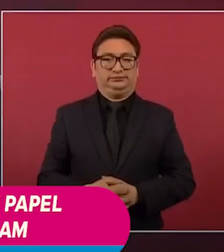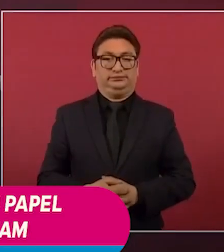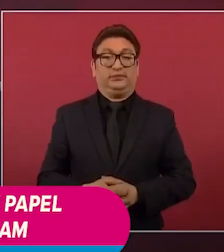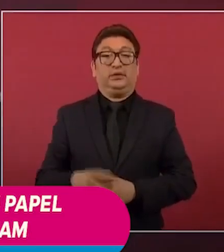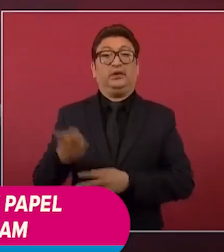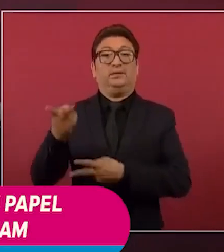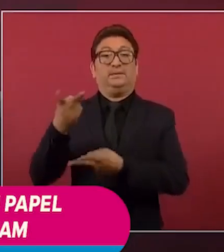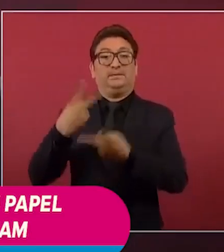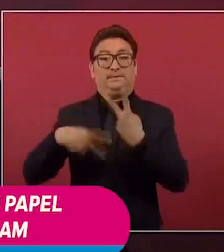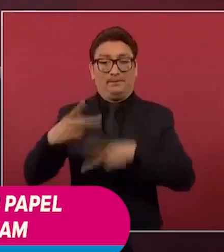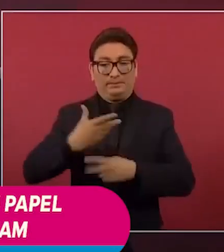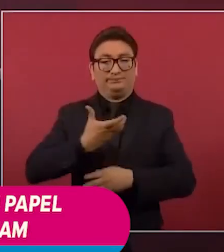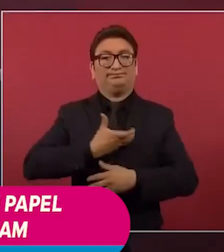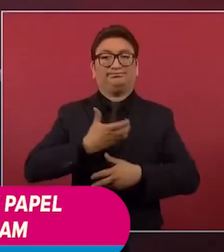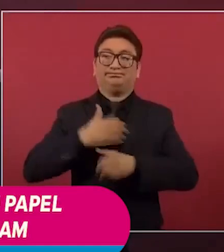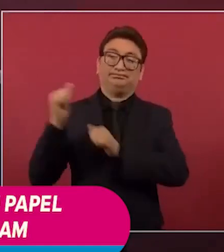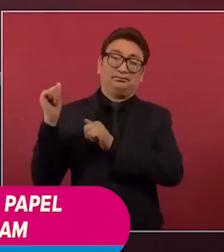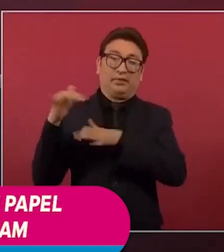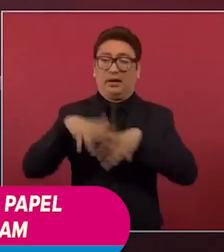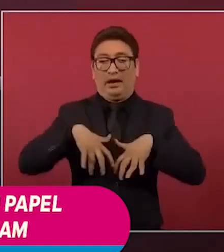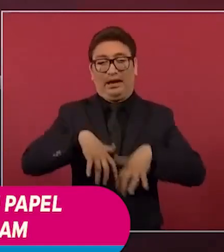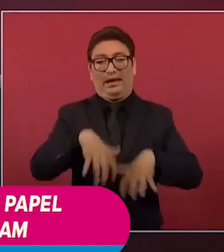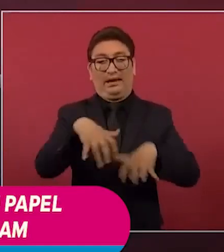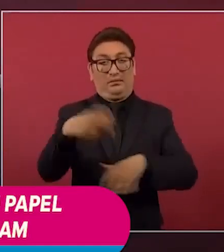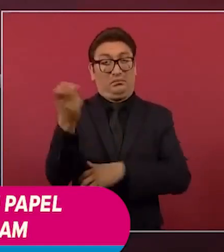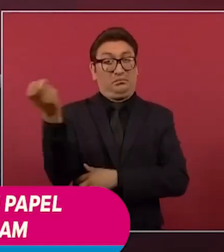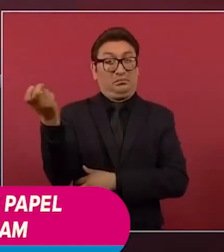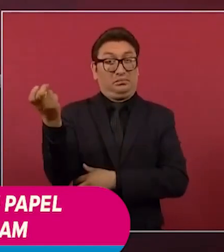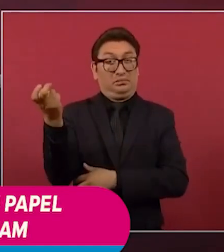Vinieron al Zócalo por esto.